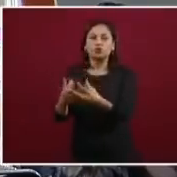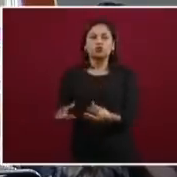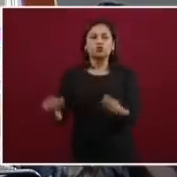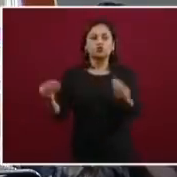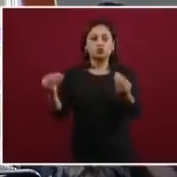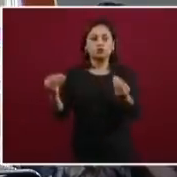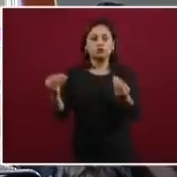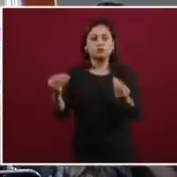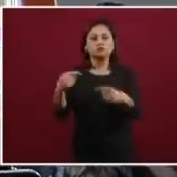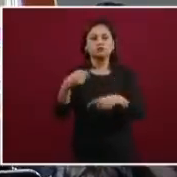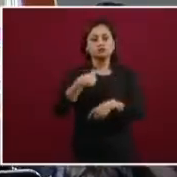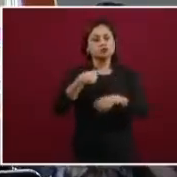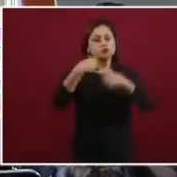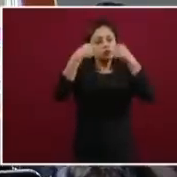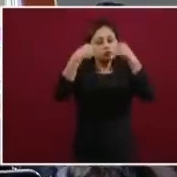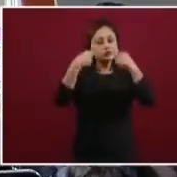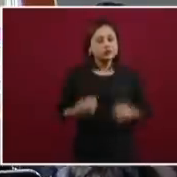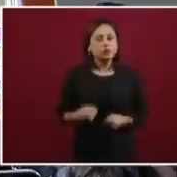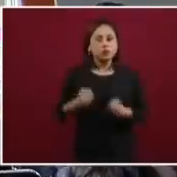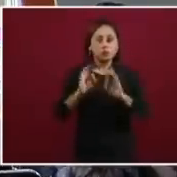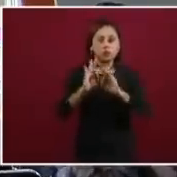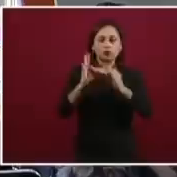es un modelo alternativo